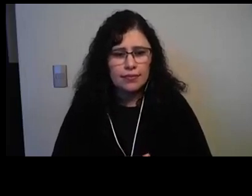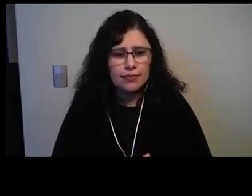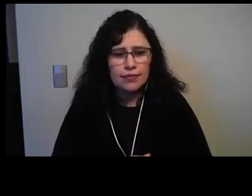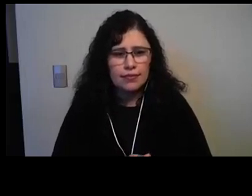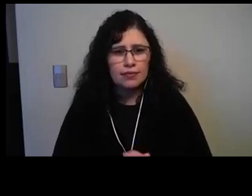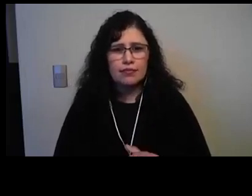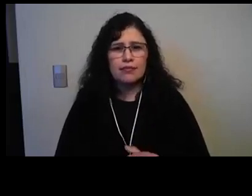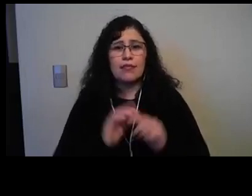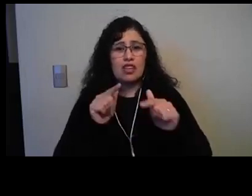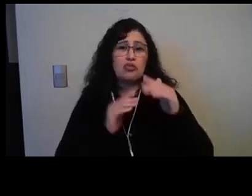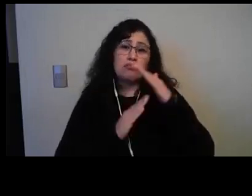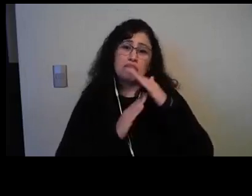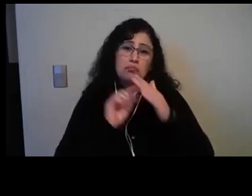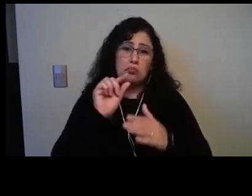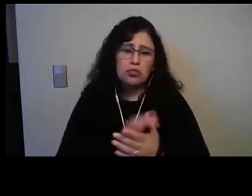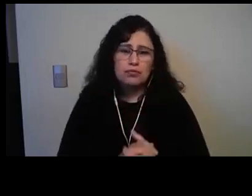eso, bien,